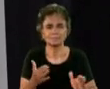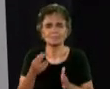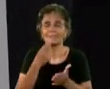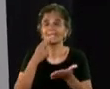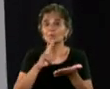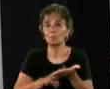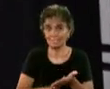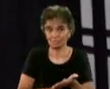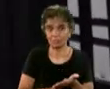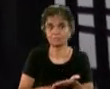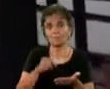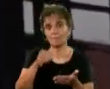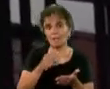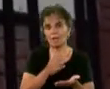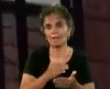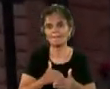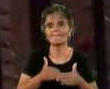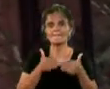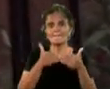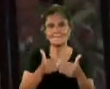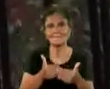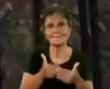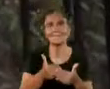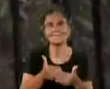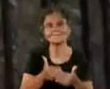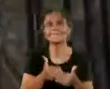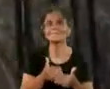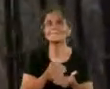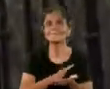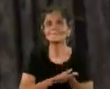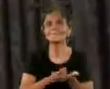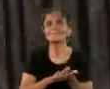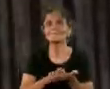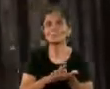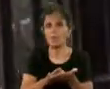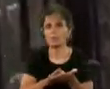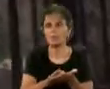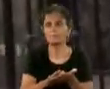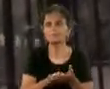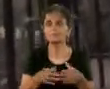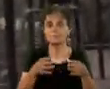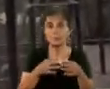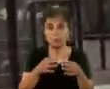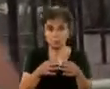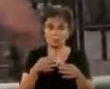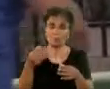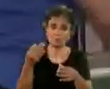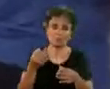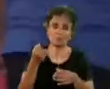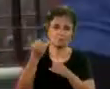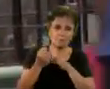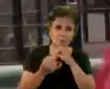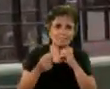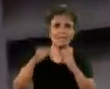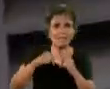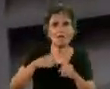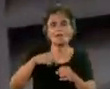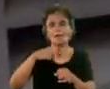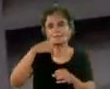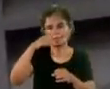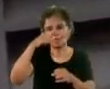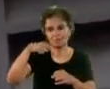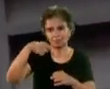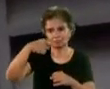Impuestos, nuevo vencimiento. La Dirección de Hacienda Pública extendió el plazo para abonar con descuento por pago contado en